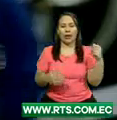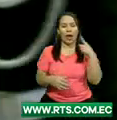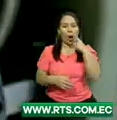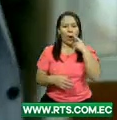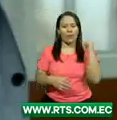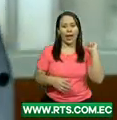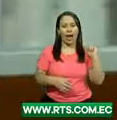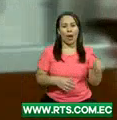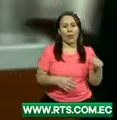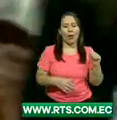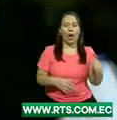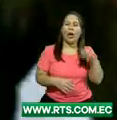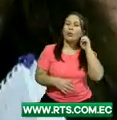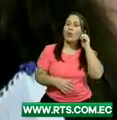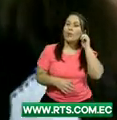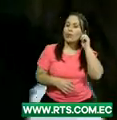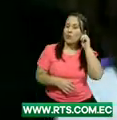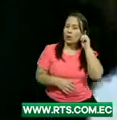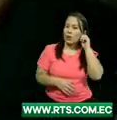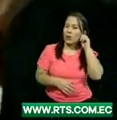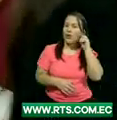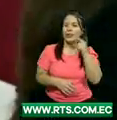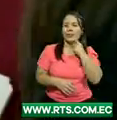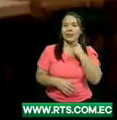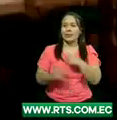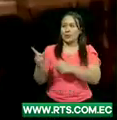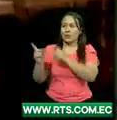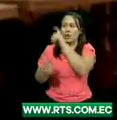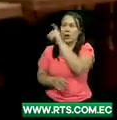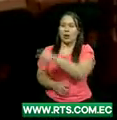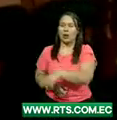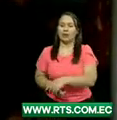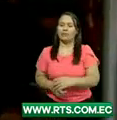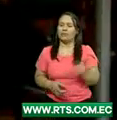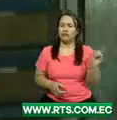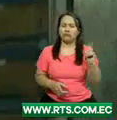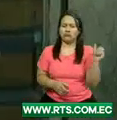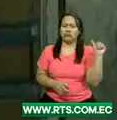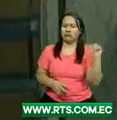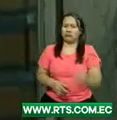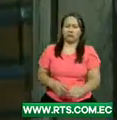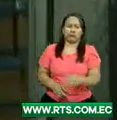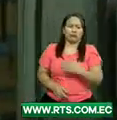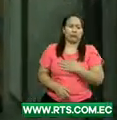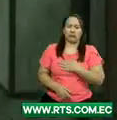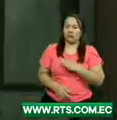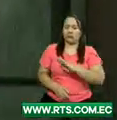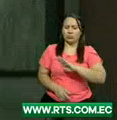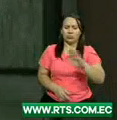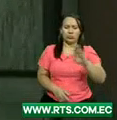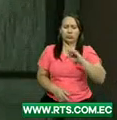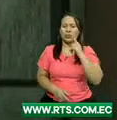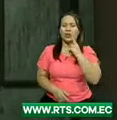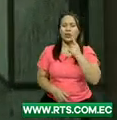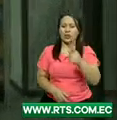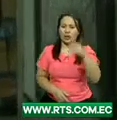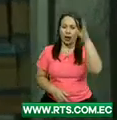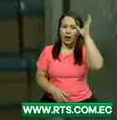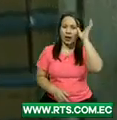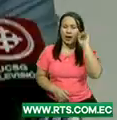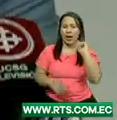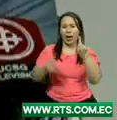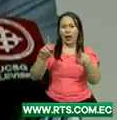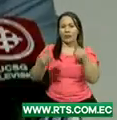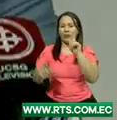abogado de martínez cree que el testimonio anticipado de jose santos no les perjudica como se cree desde otros sectores